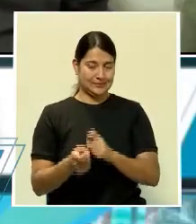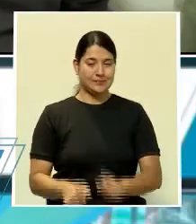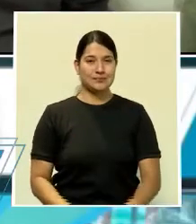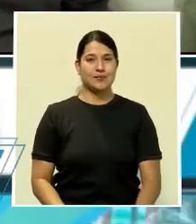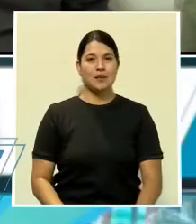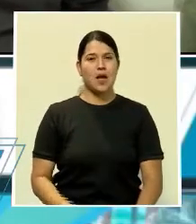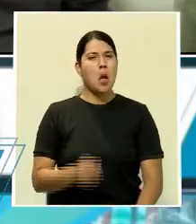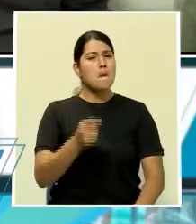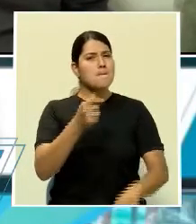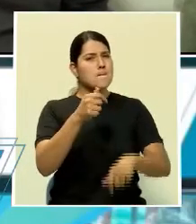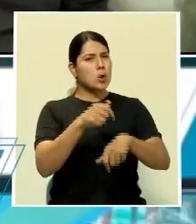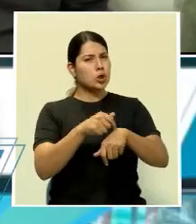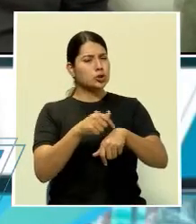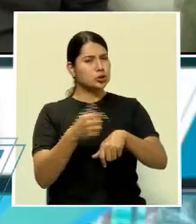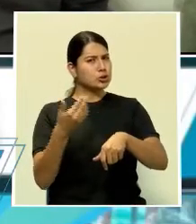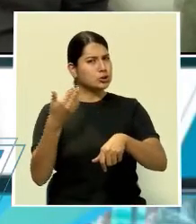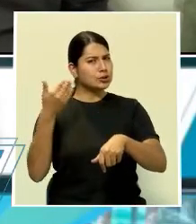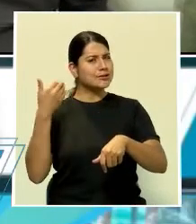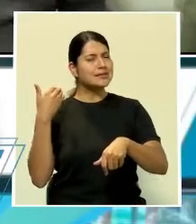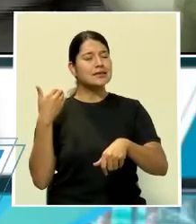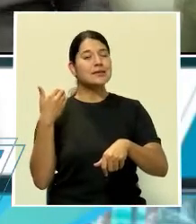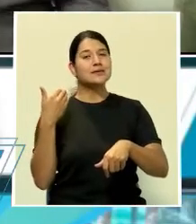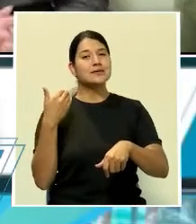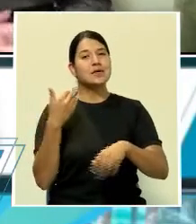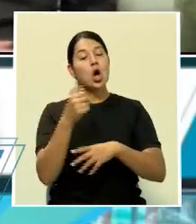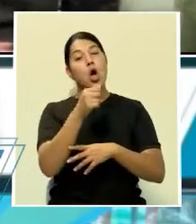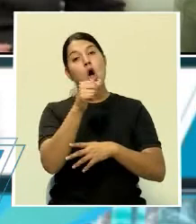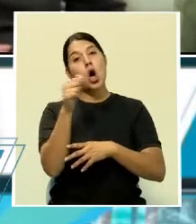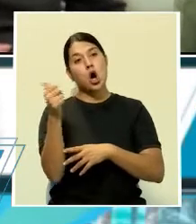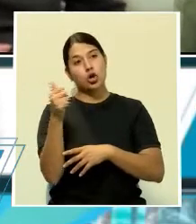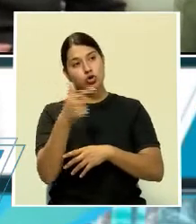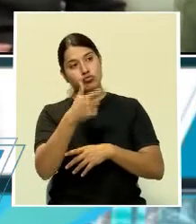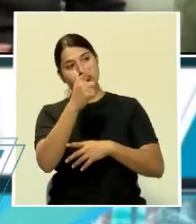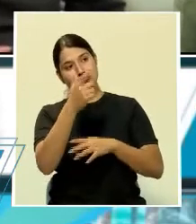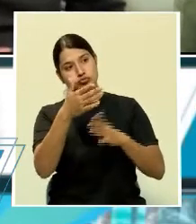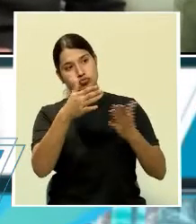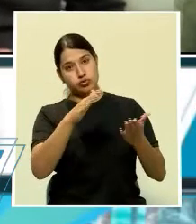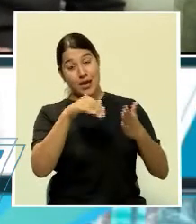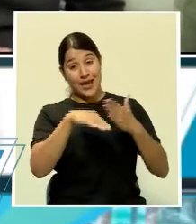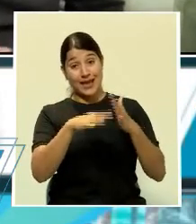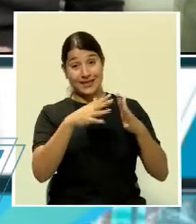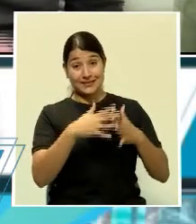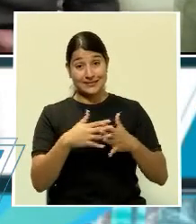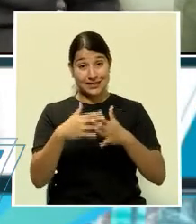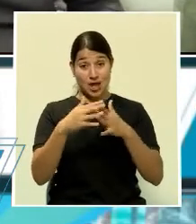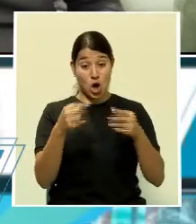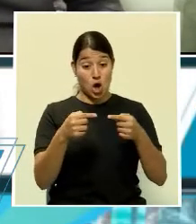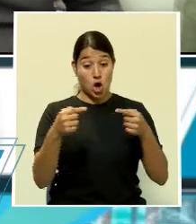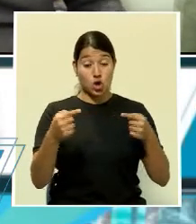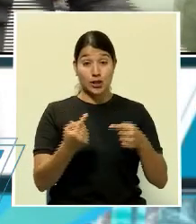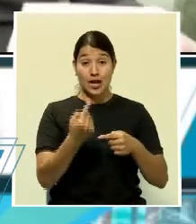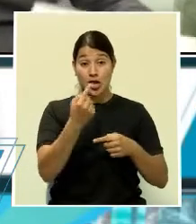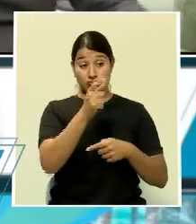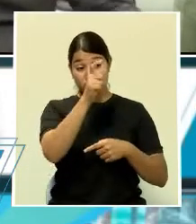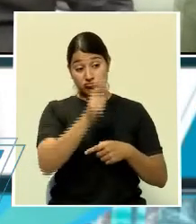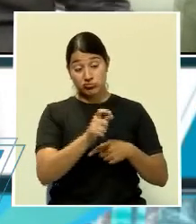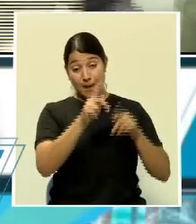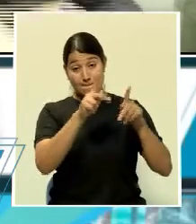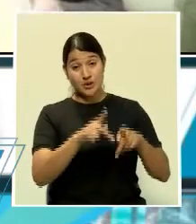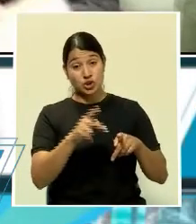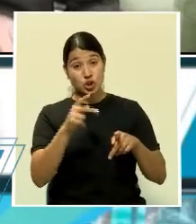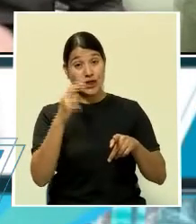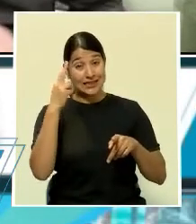Hace pocos días, precisamente, se produjo otro crimen, esta vez en Estados Unidos, contra un afrodescendiente, esta vez